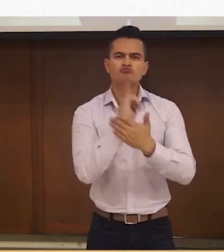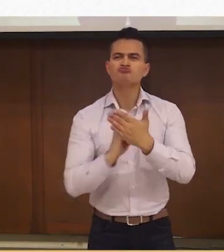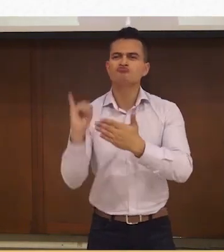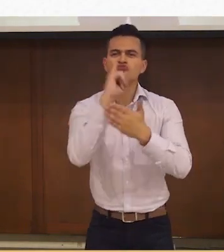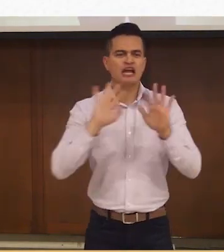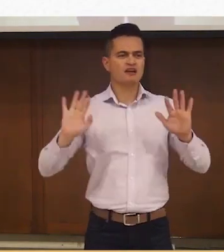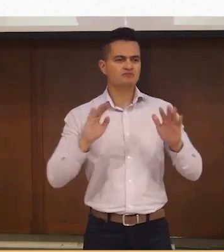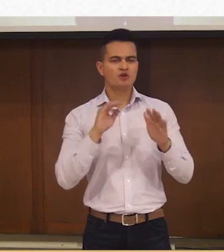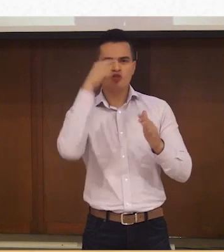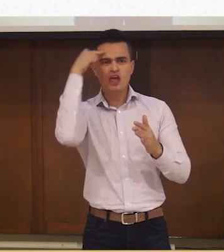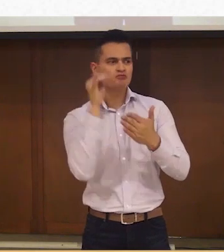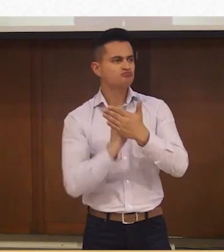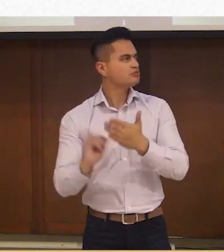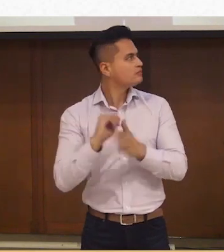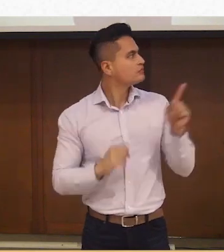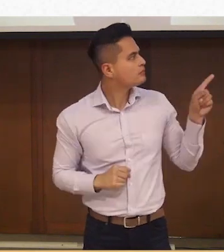Esto que,